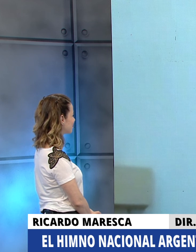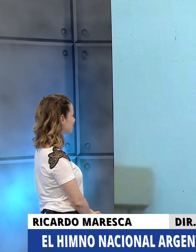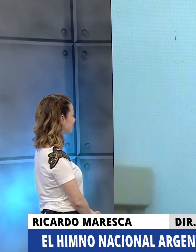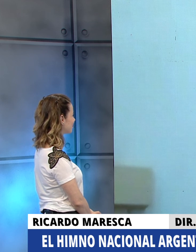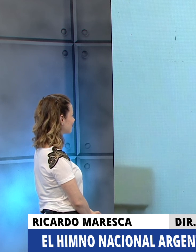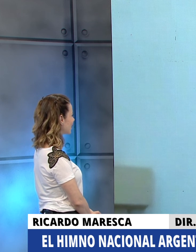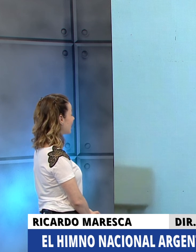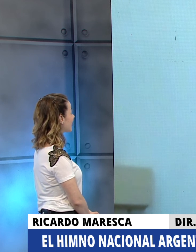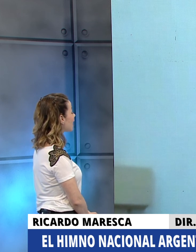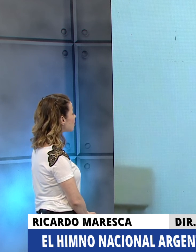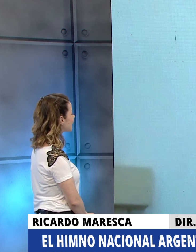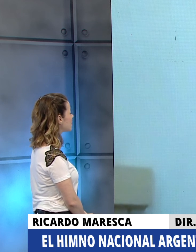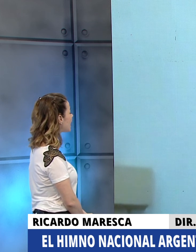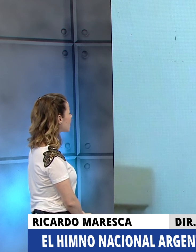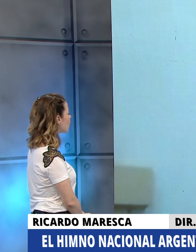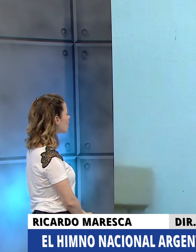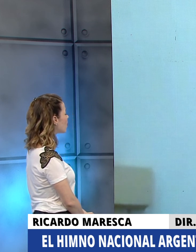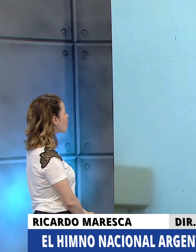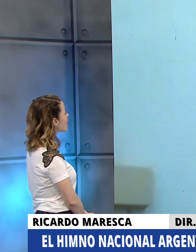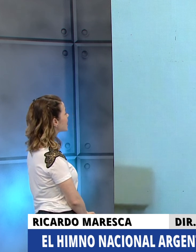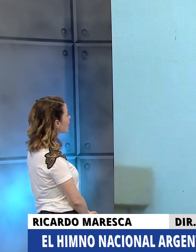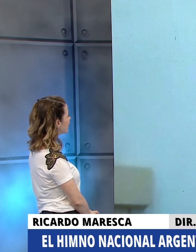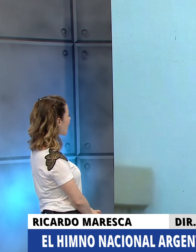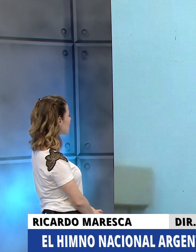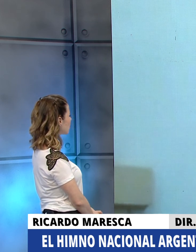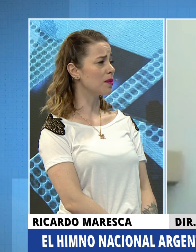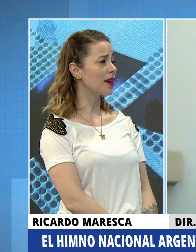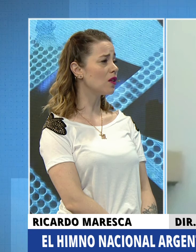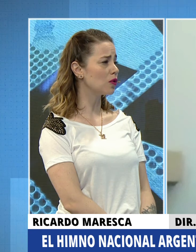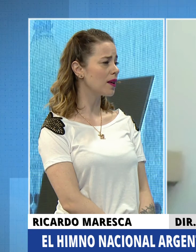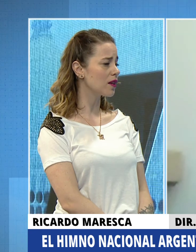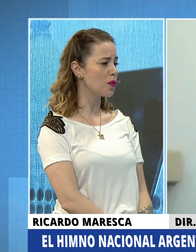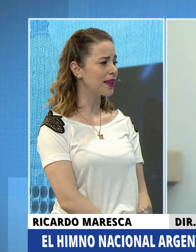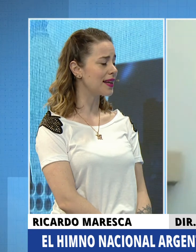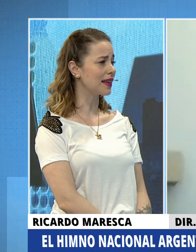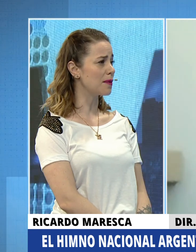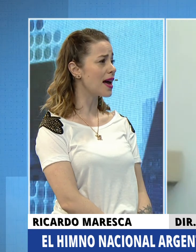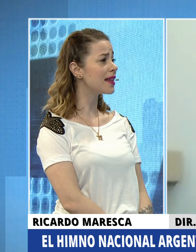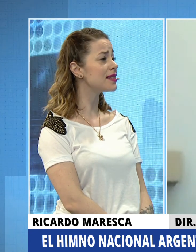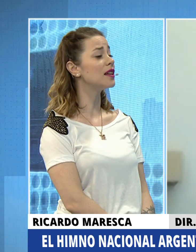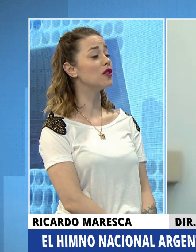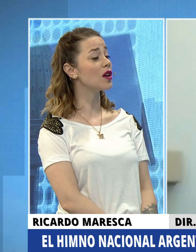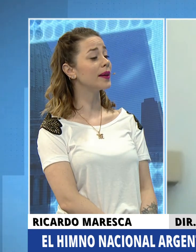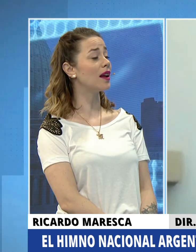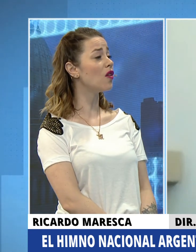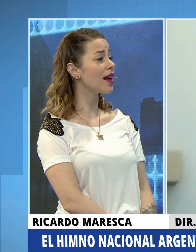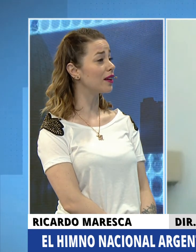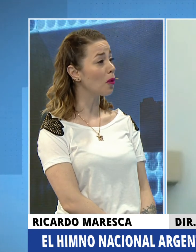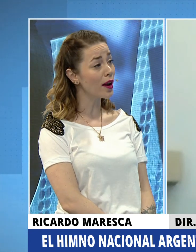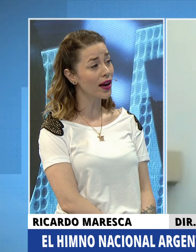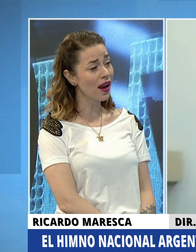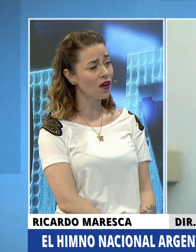que nos corresponde a nosotros. Ricardo, para terminar, ¿cómo pasaron este año? Imagino que tuvieron que suspender las actividades y no sé cómo están